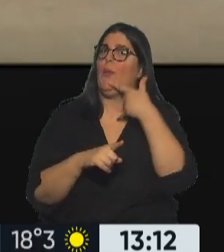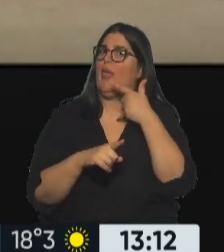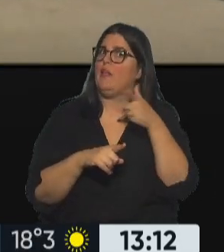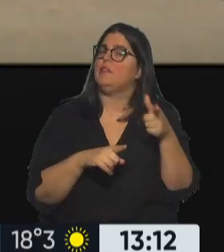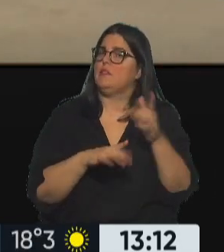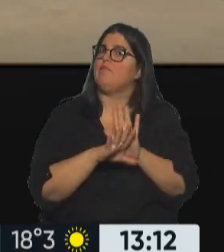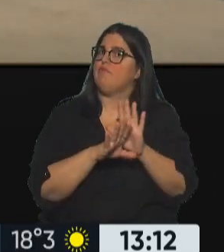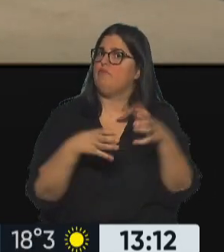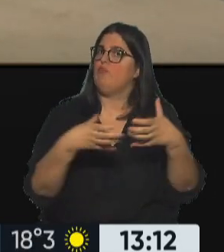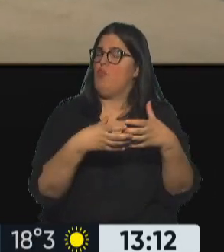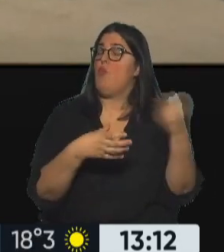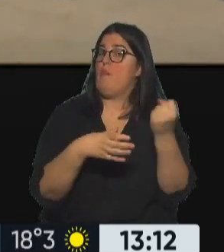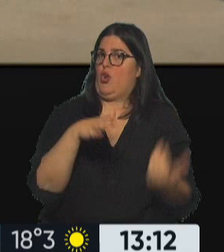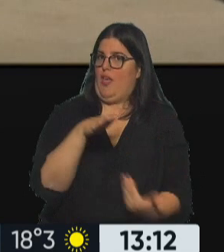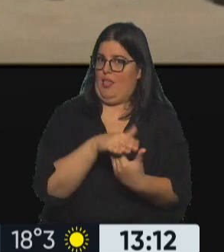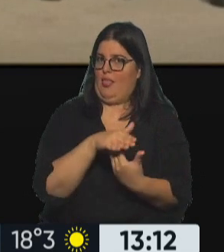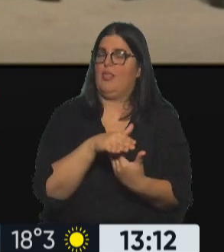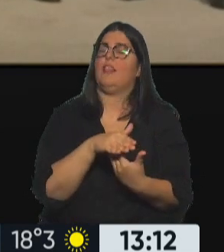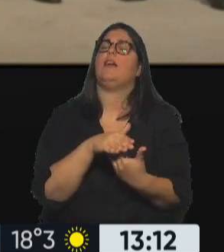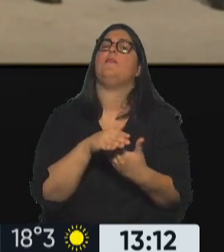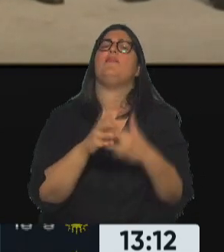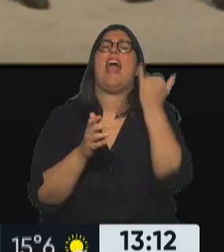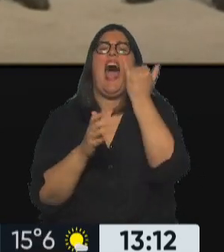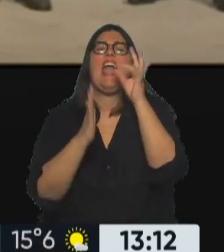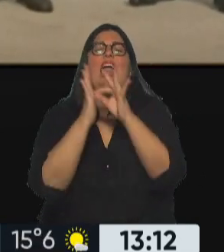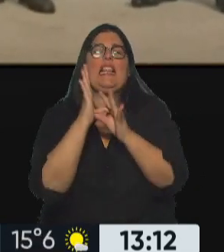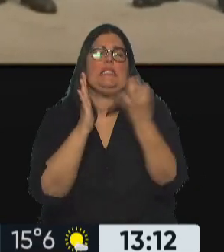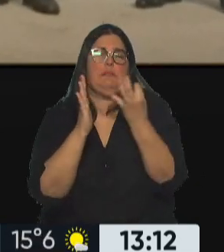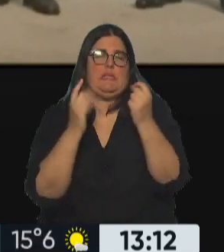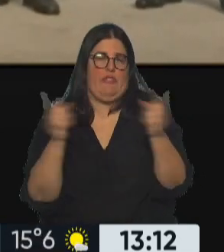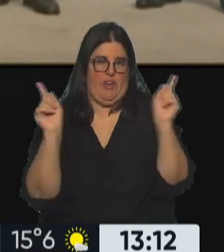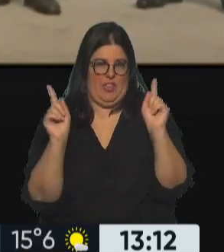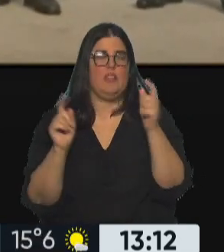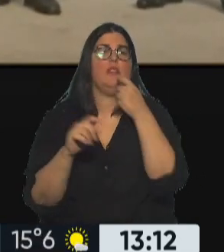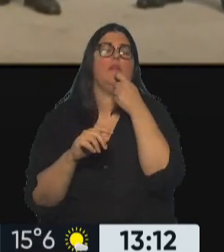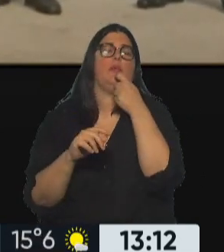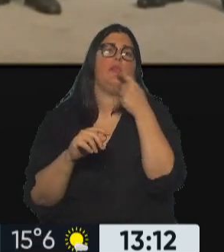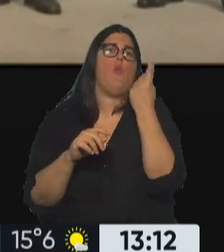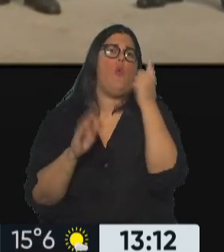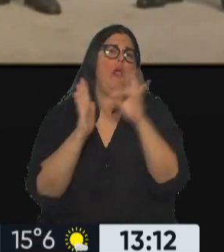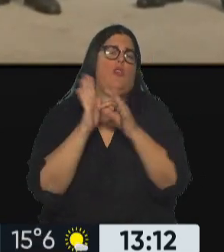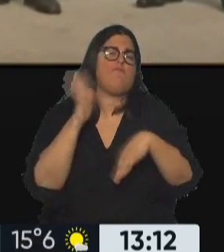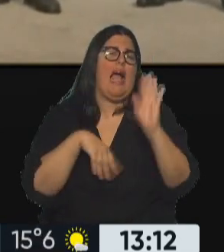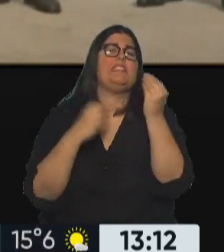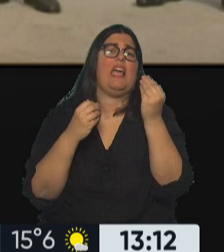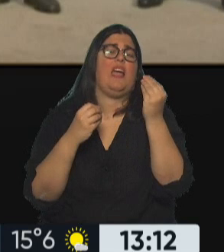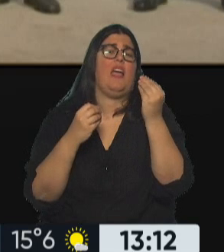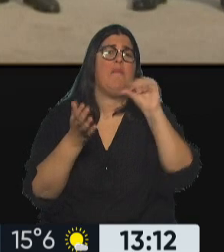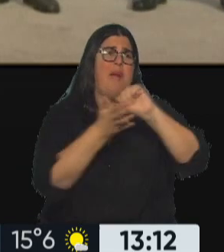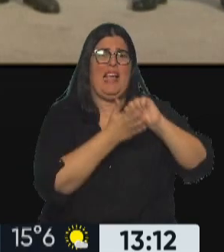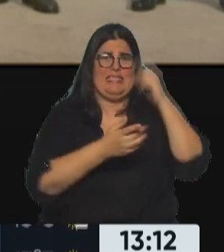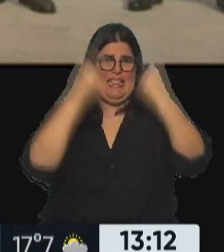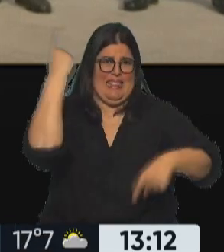potencialmente importante, con algunas características particulares. Yo diría que la más destacada es su heterogeneidad. Claro.